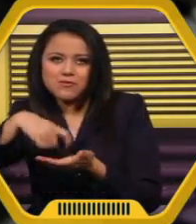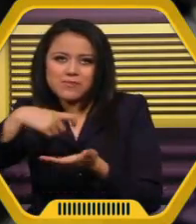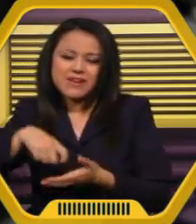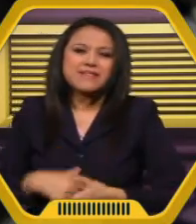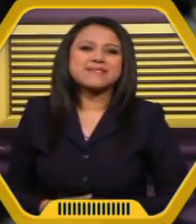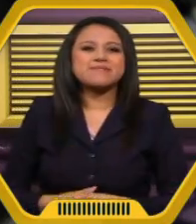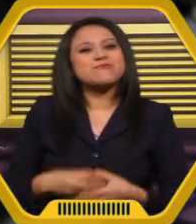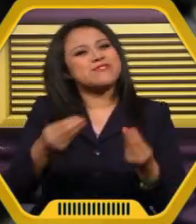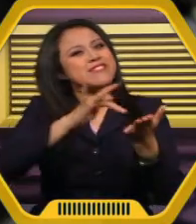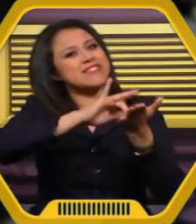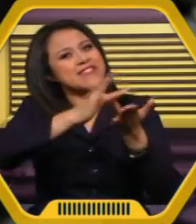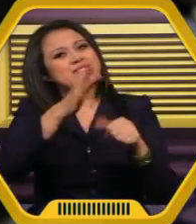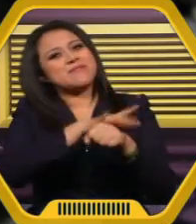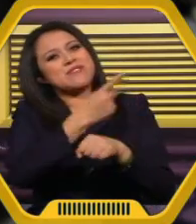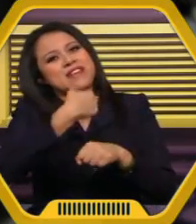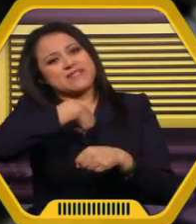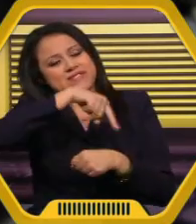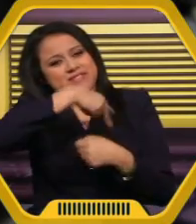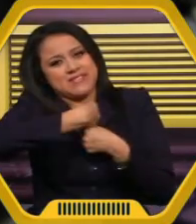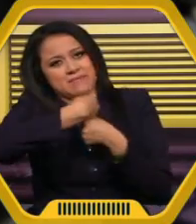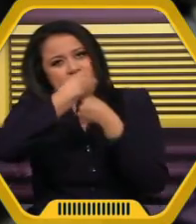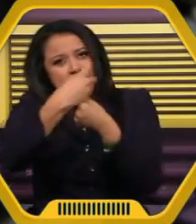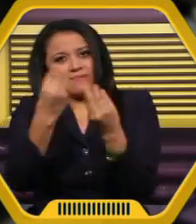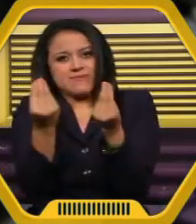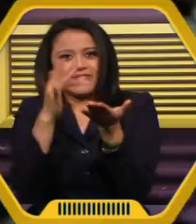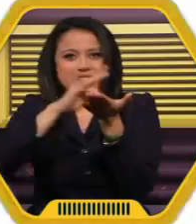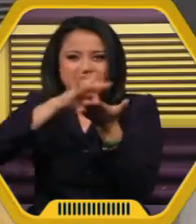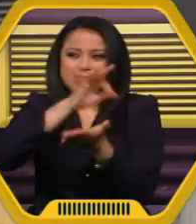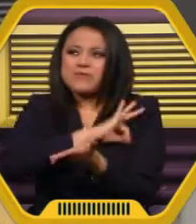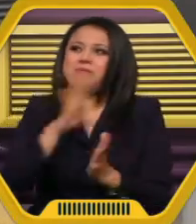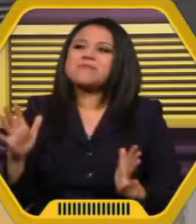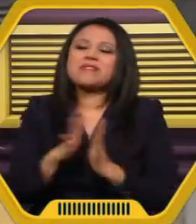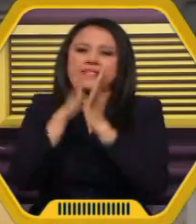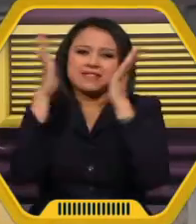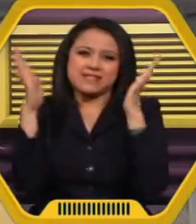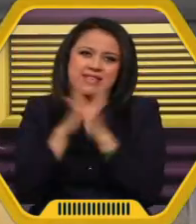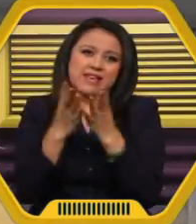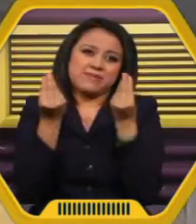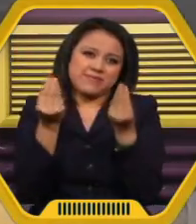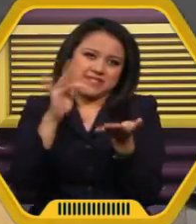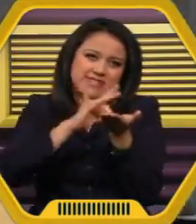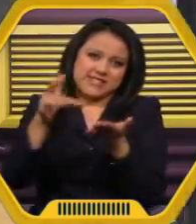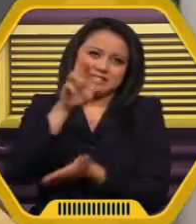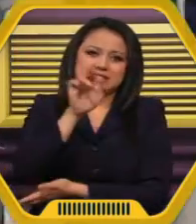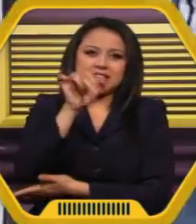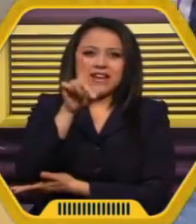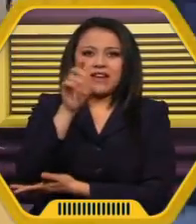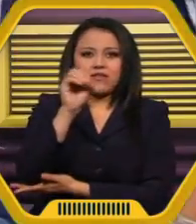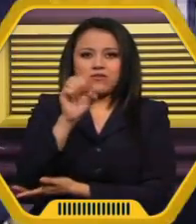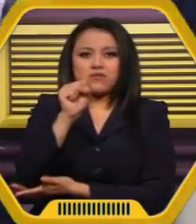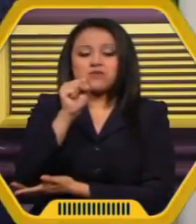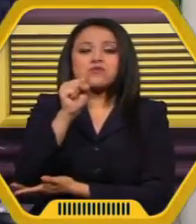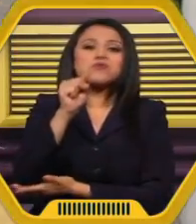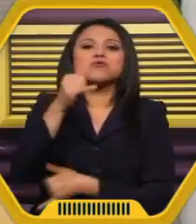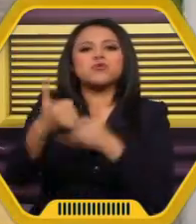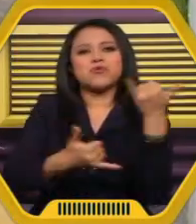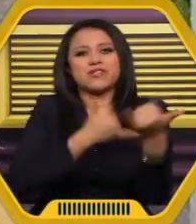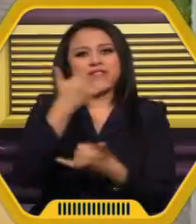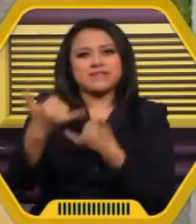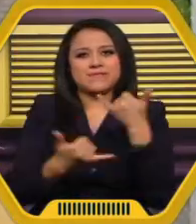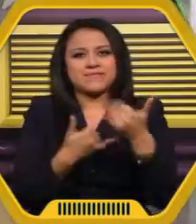Gracias a ustedes por habernos considerado hacer partícipes de esta gran labor. Gracias. Ricardo Solabac, Juguetón.